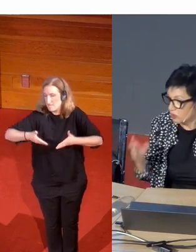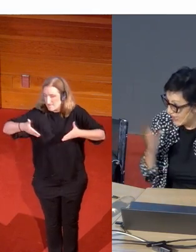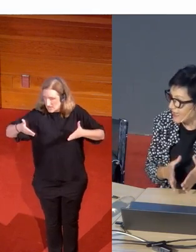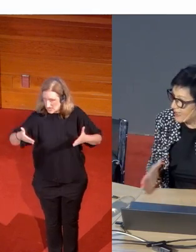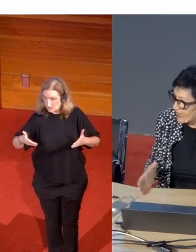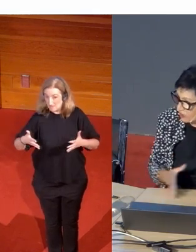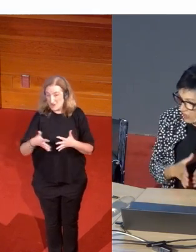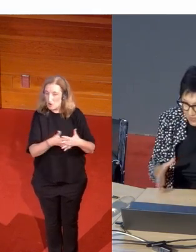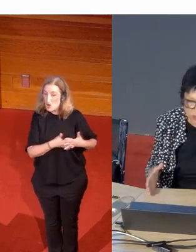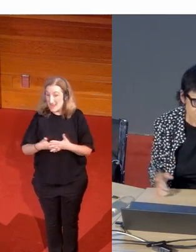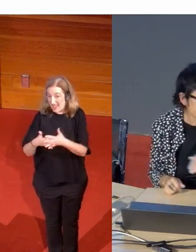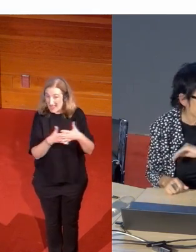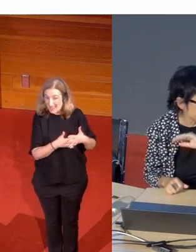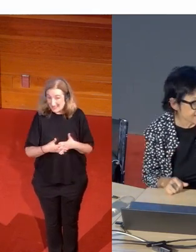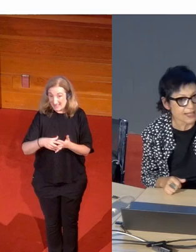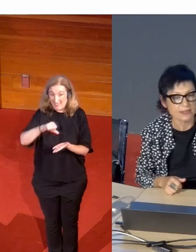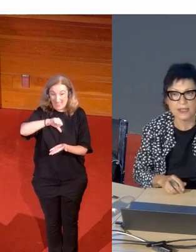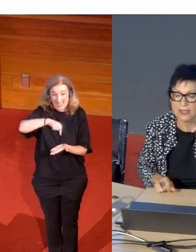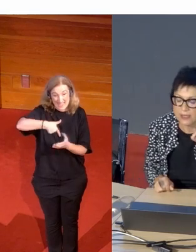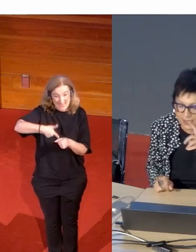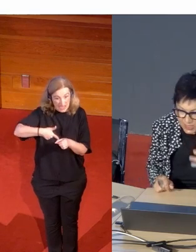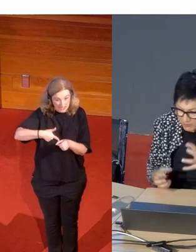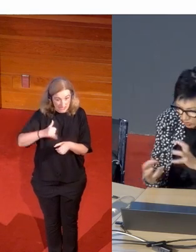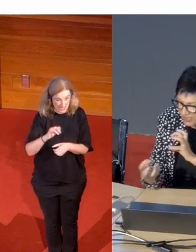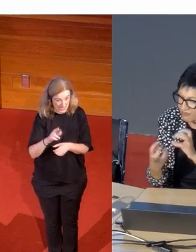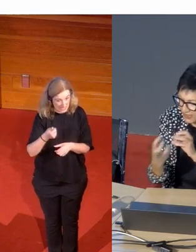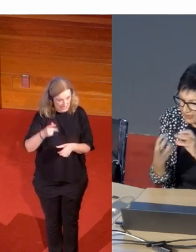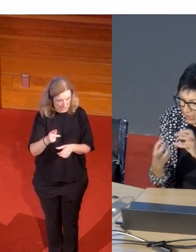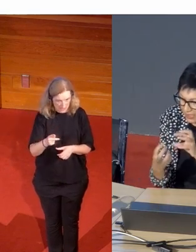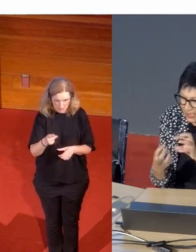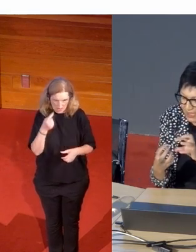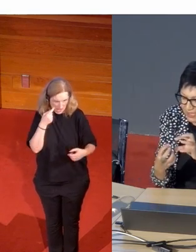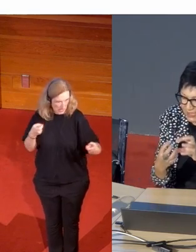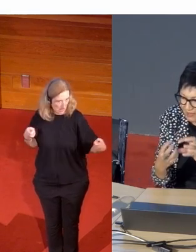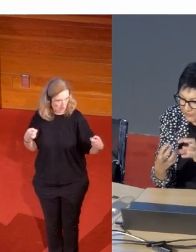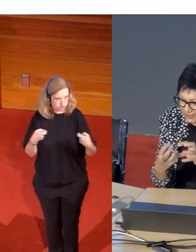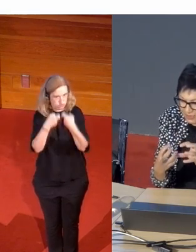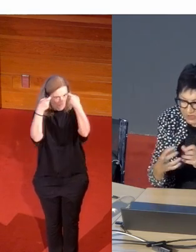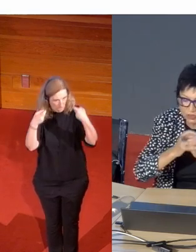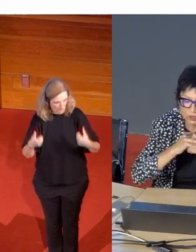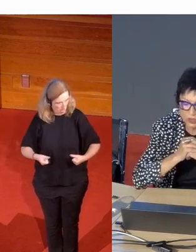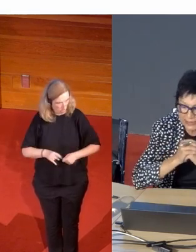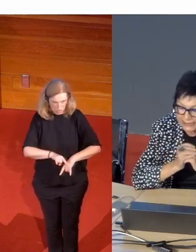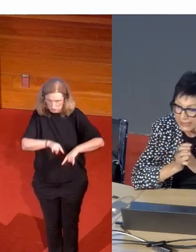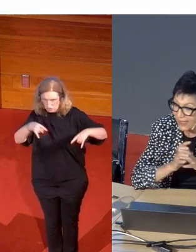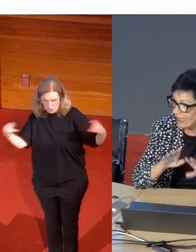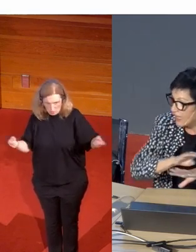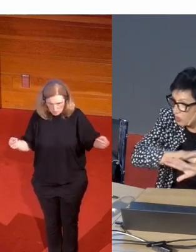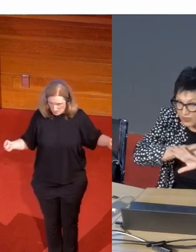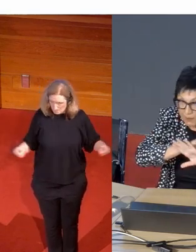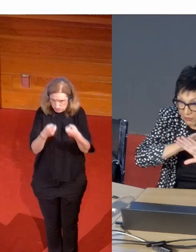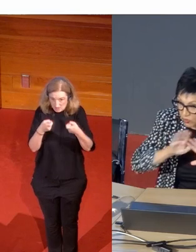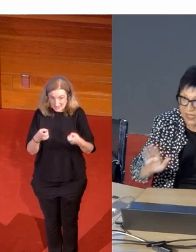sobre todo con la guerra de Irak con la invasión de de Irak se disparó ese ese enfrentamiento y tal